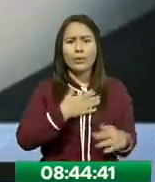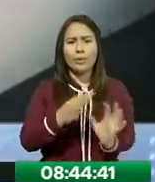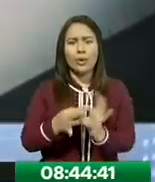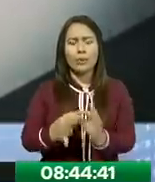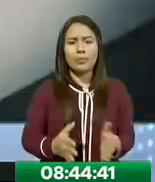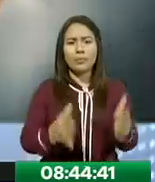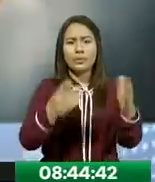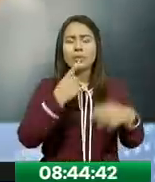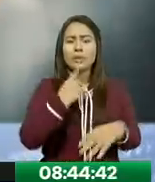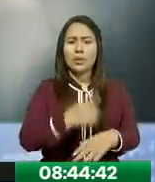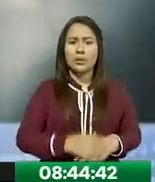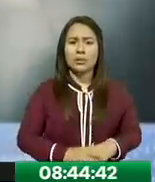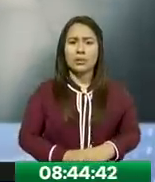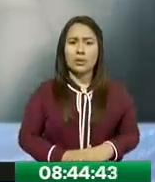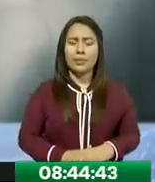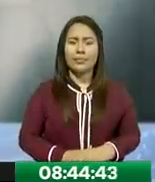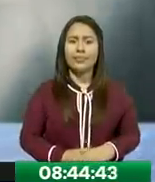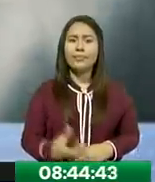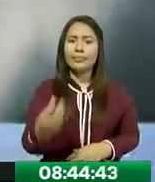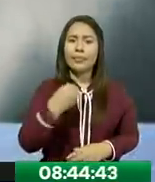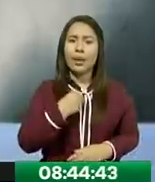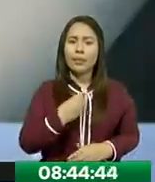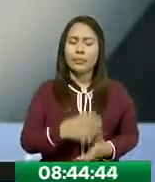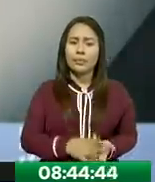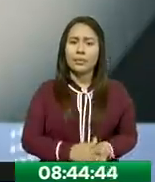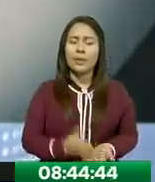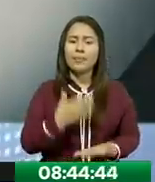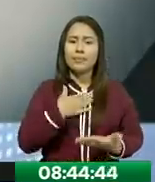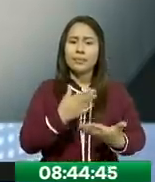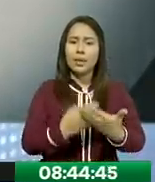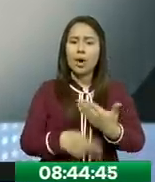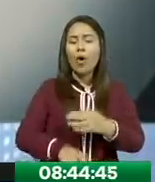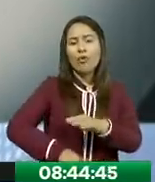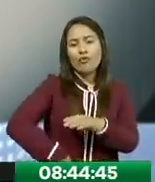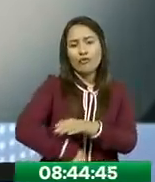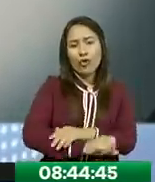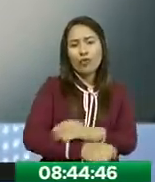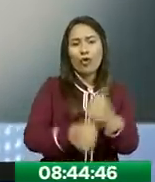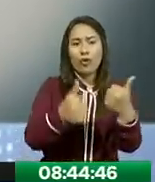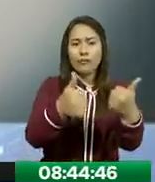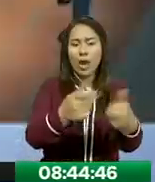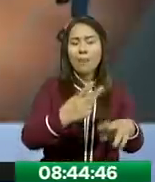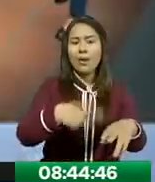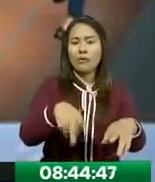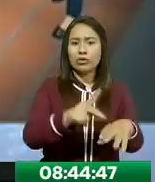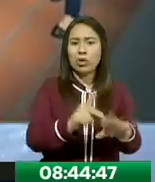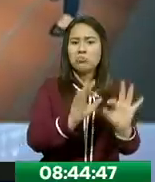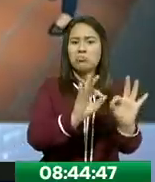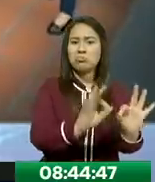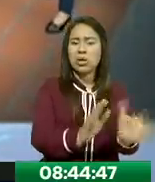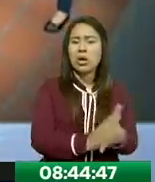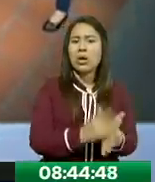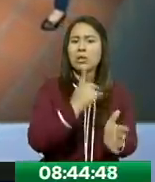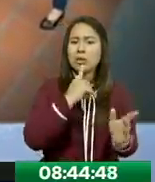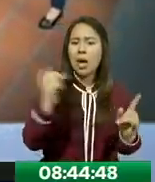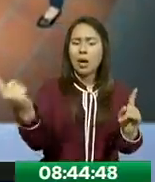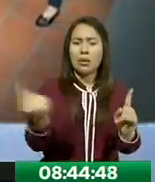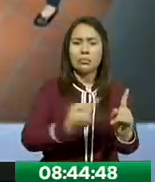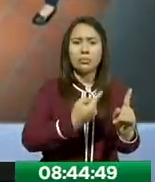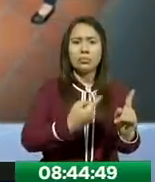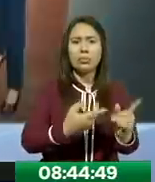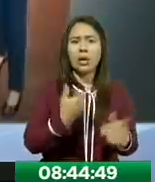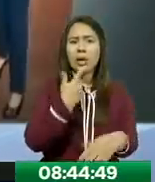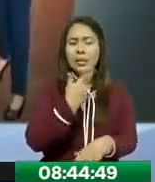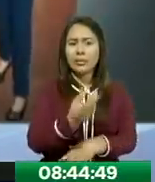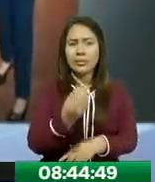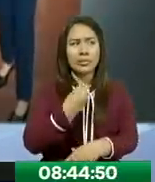esa forma. Lo que pasa es que mi hijo juega fútbol en el colegio, entonces esa pica viene desde ahí. Quiere ser